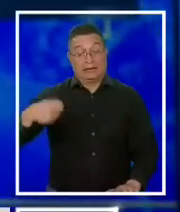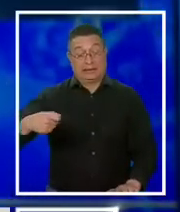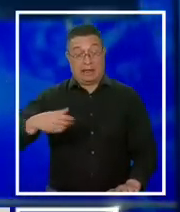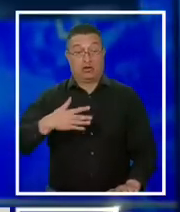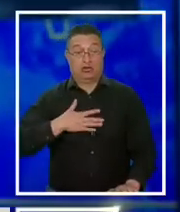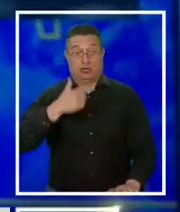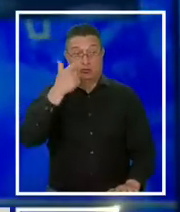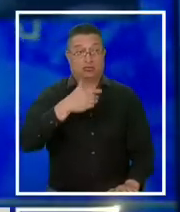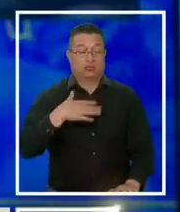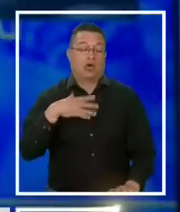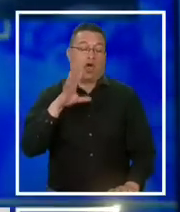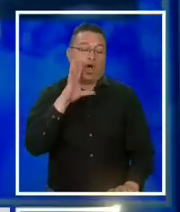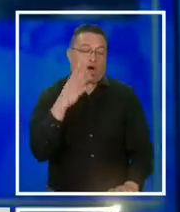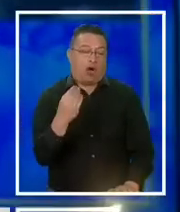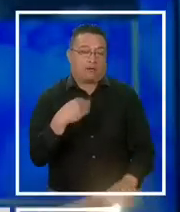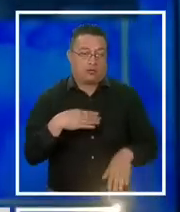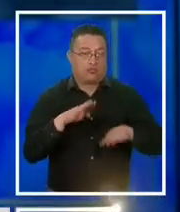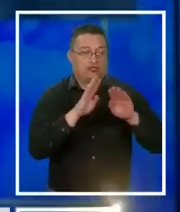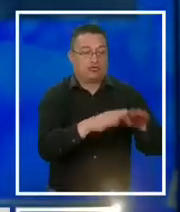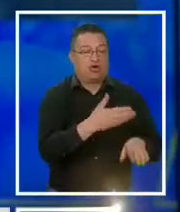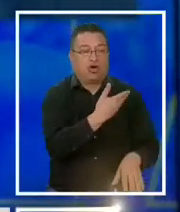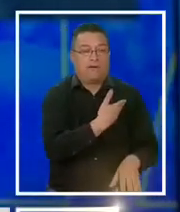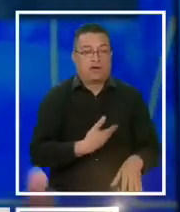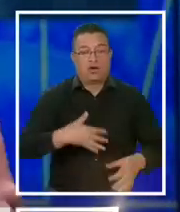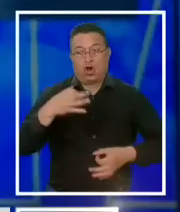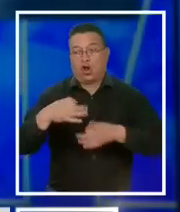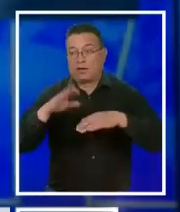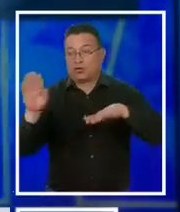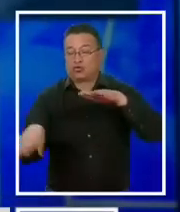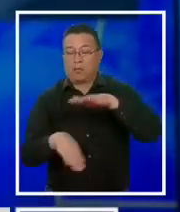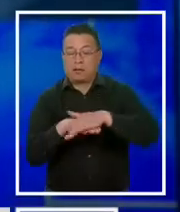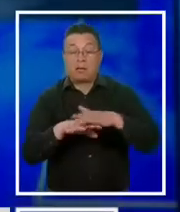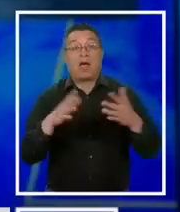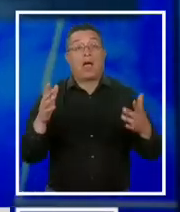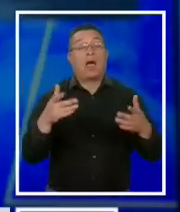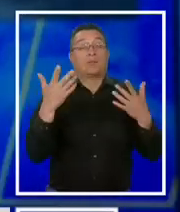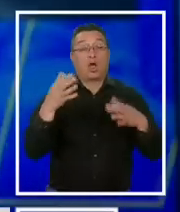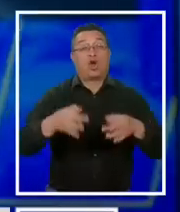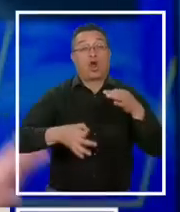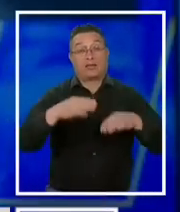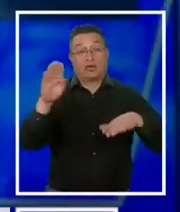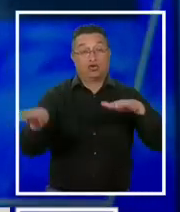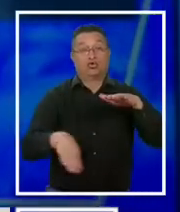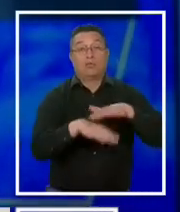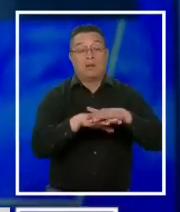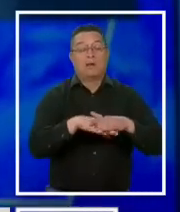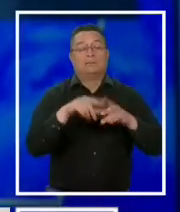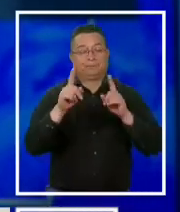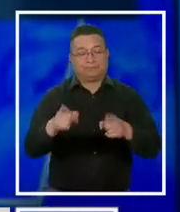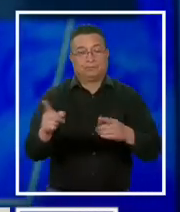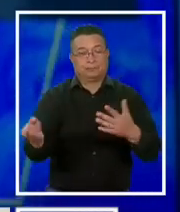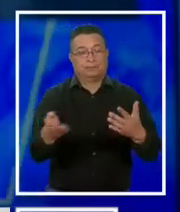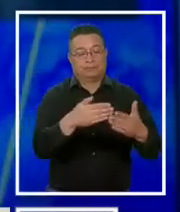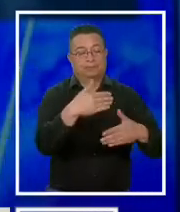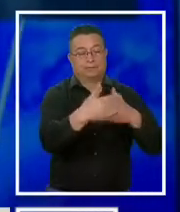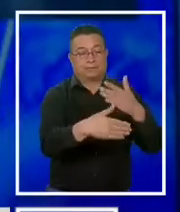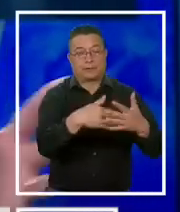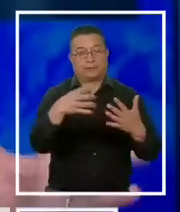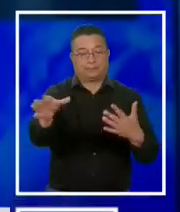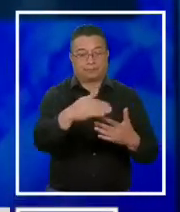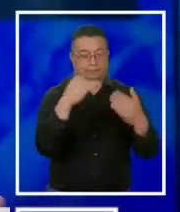naturalmente habría apoyado al gobierno y a la Corte Suprema porque recordemos que en la Corte Suprema la que genera este proceso